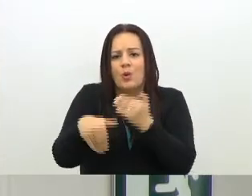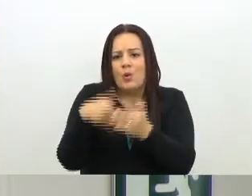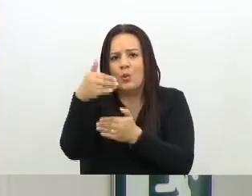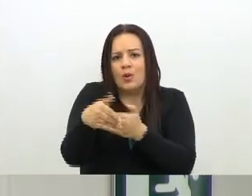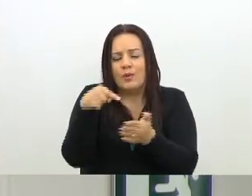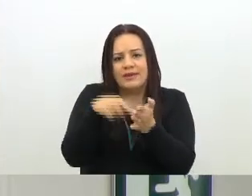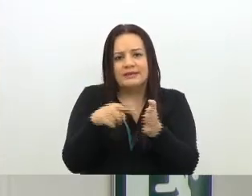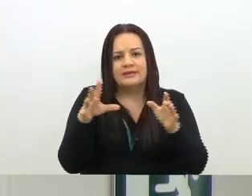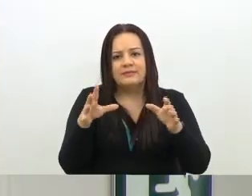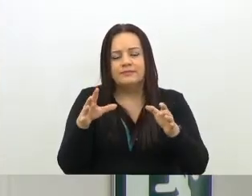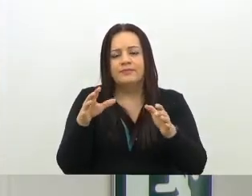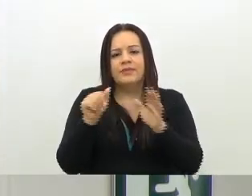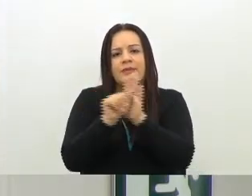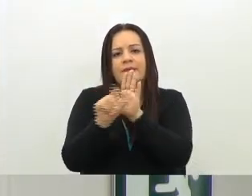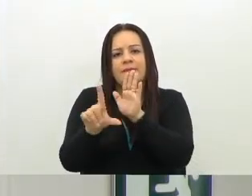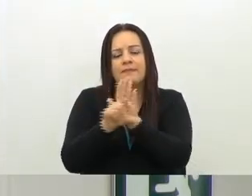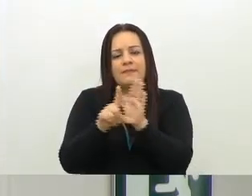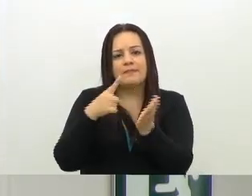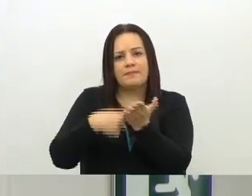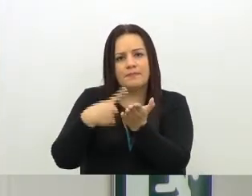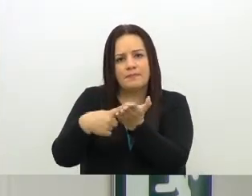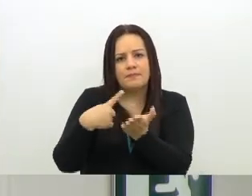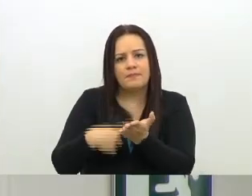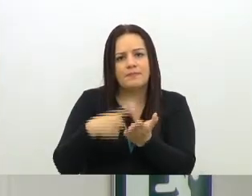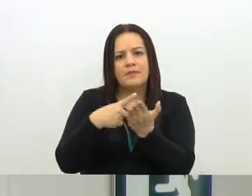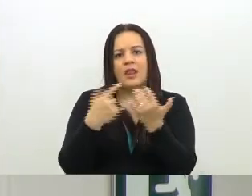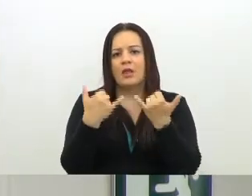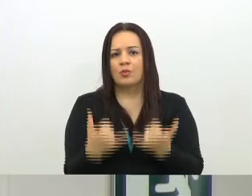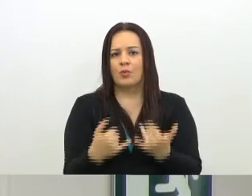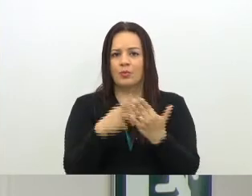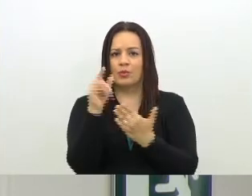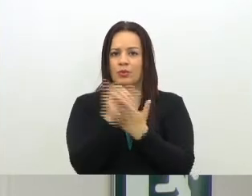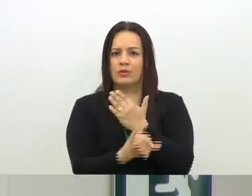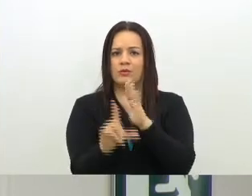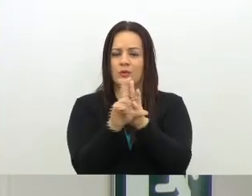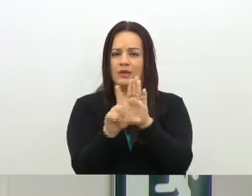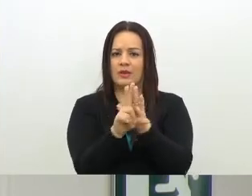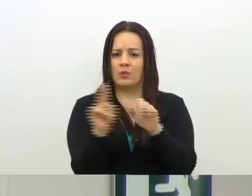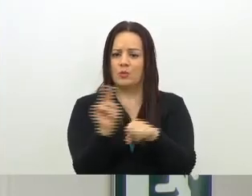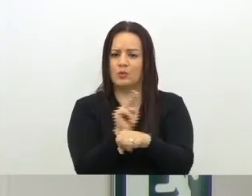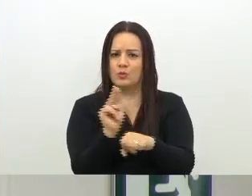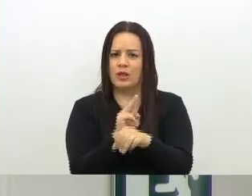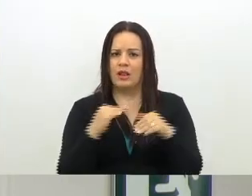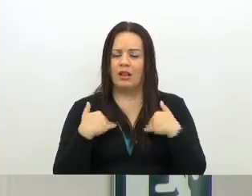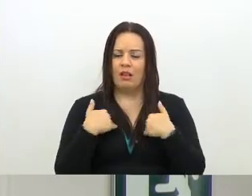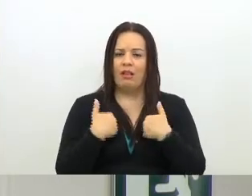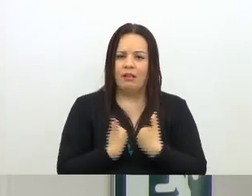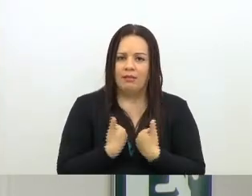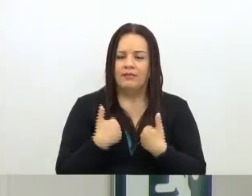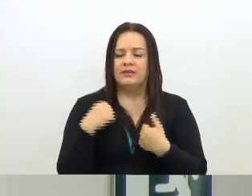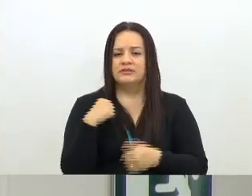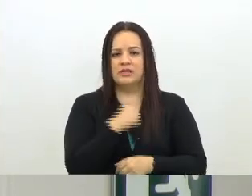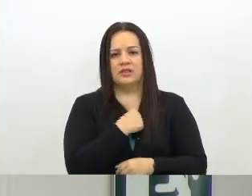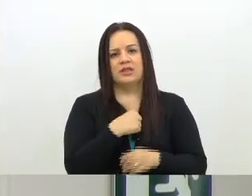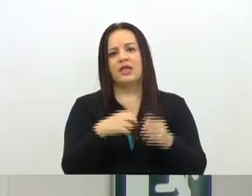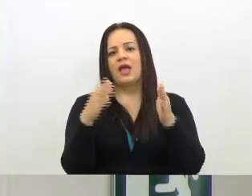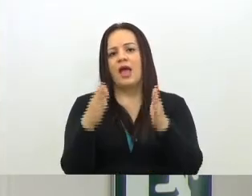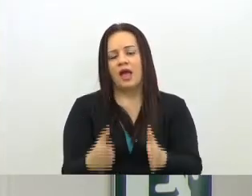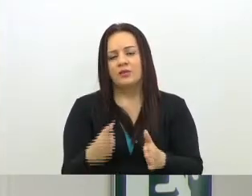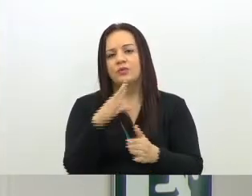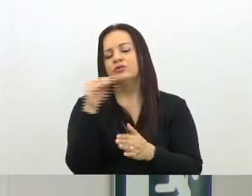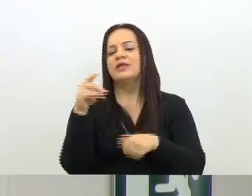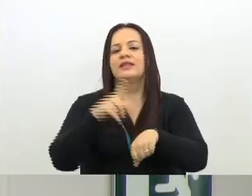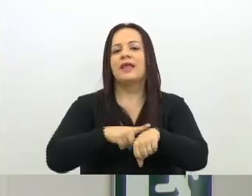este Congreso entrara a discutir el actual proyecto de ley, utilizando el cansancio de los sindicatos y los tiempos